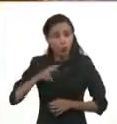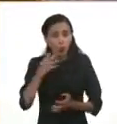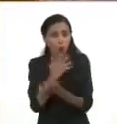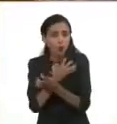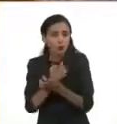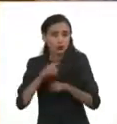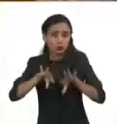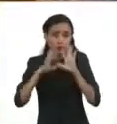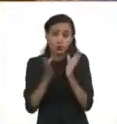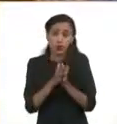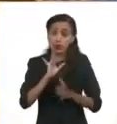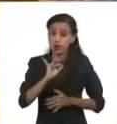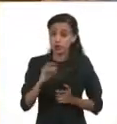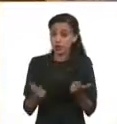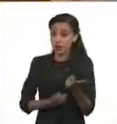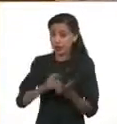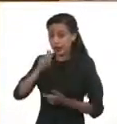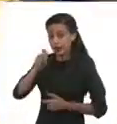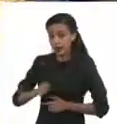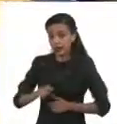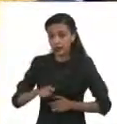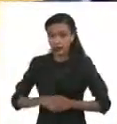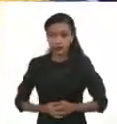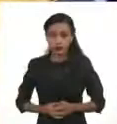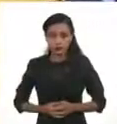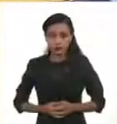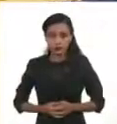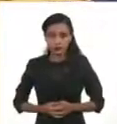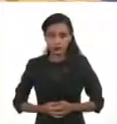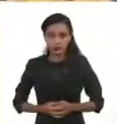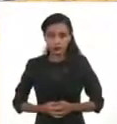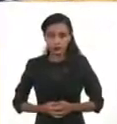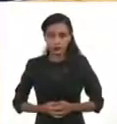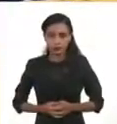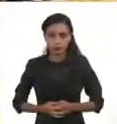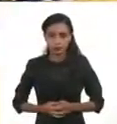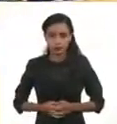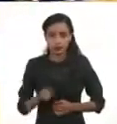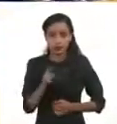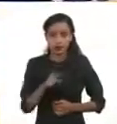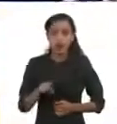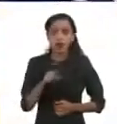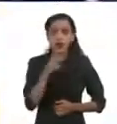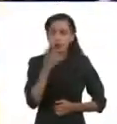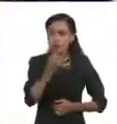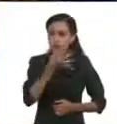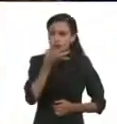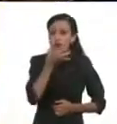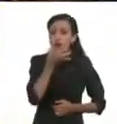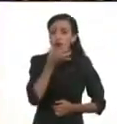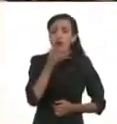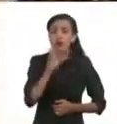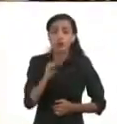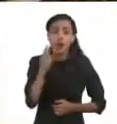los 7 guerrilleros. A encontrar la zona del enterramiento contribuyeron las declaraciones que hiciera